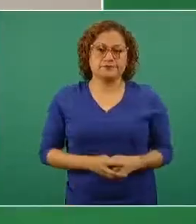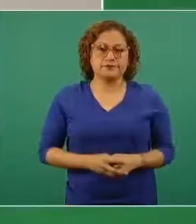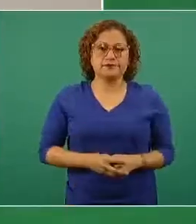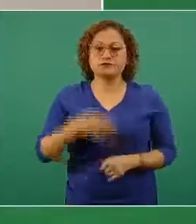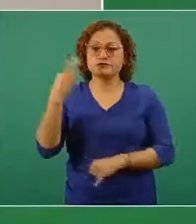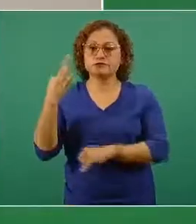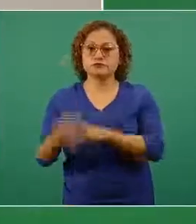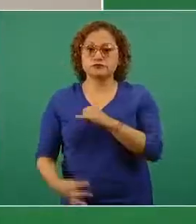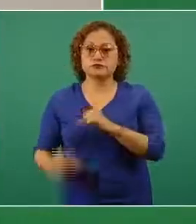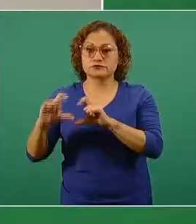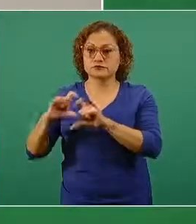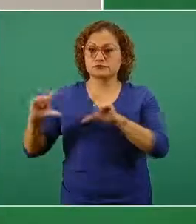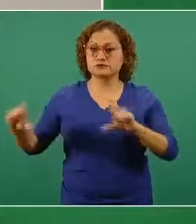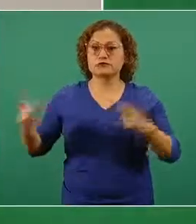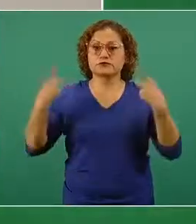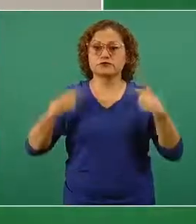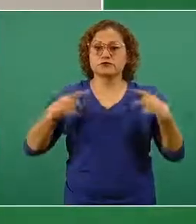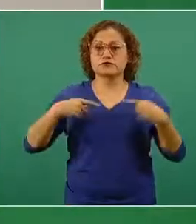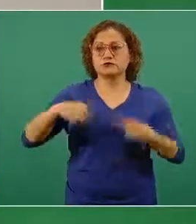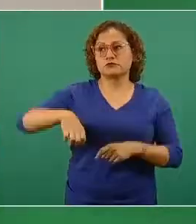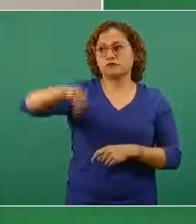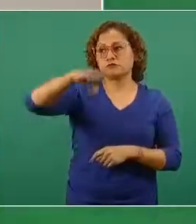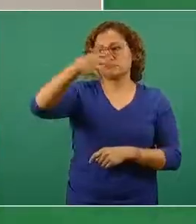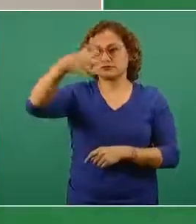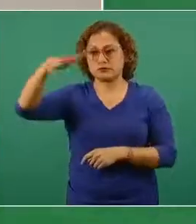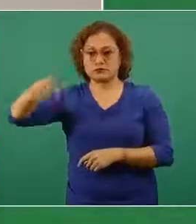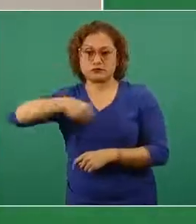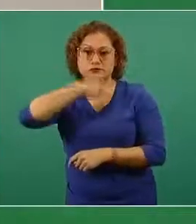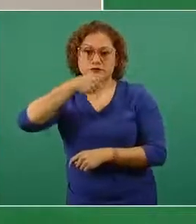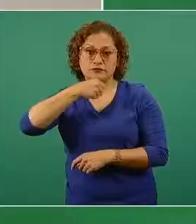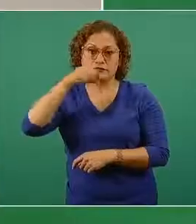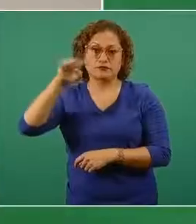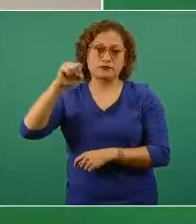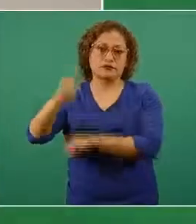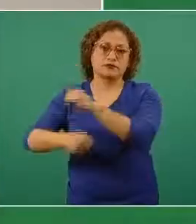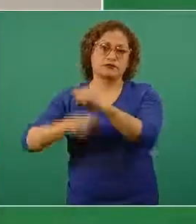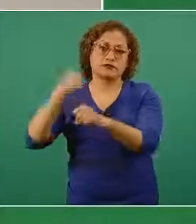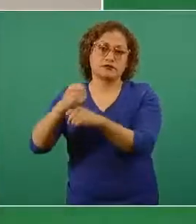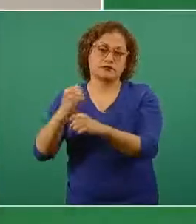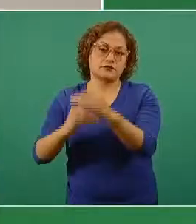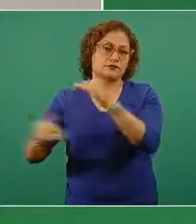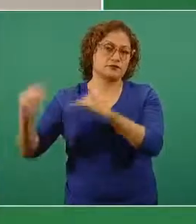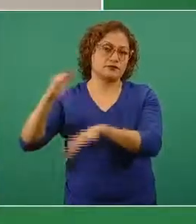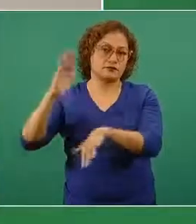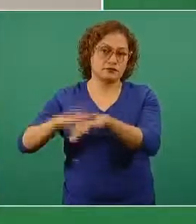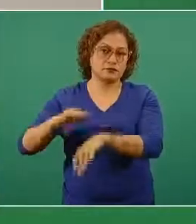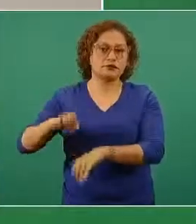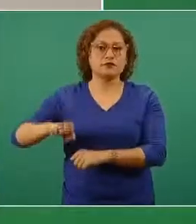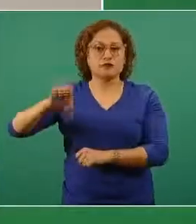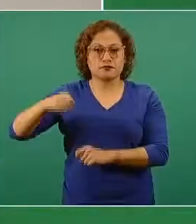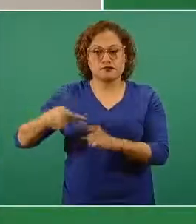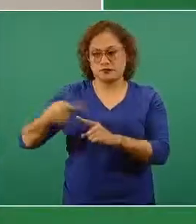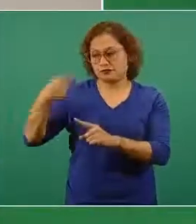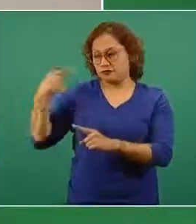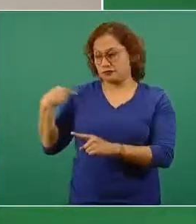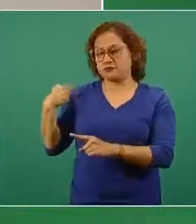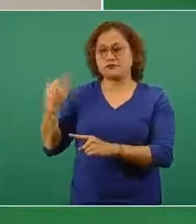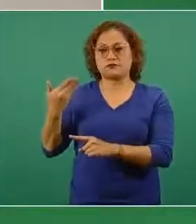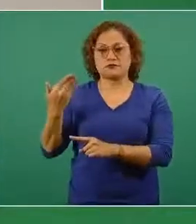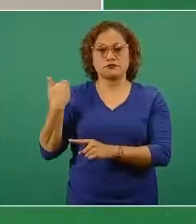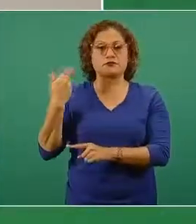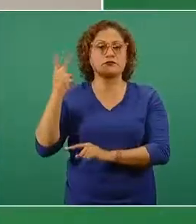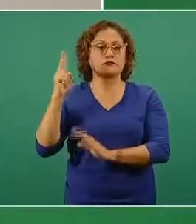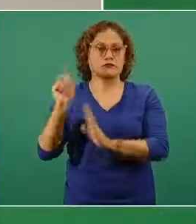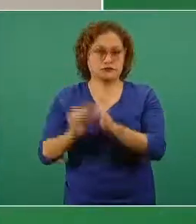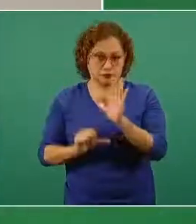personas adultas mayores de 60 años y más, que ha sido el principal objetivo de las últimas semanas y últimos 2